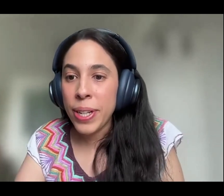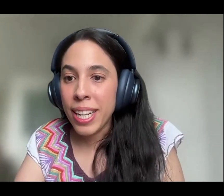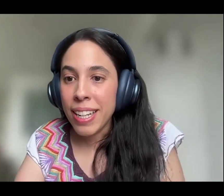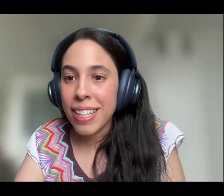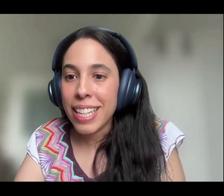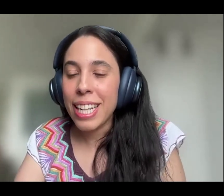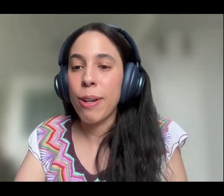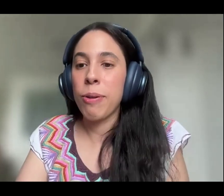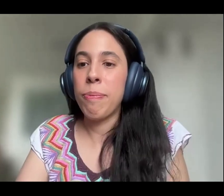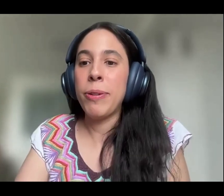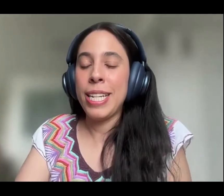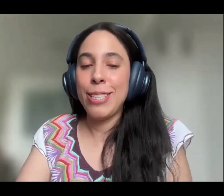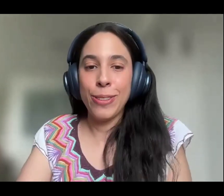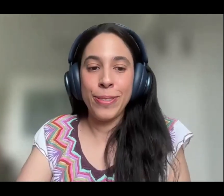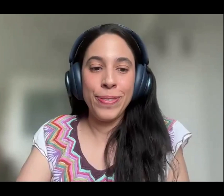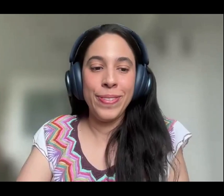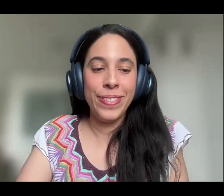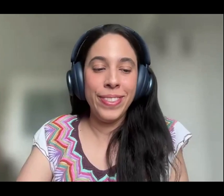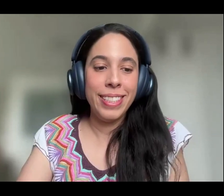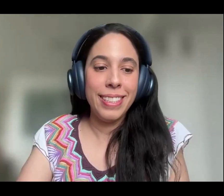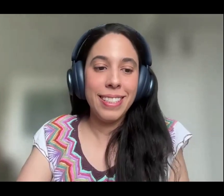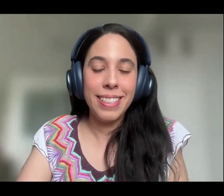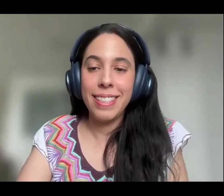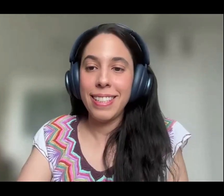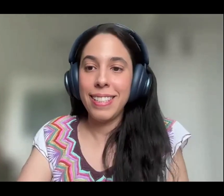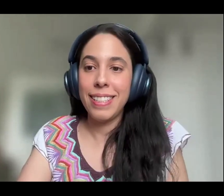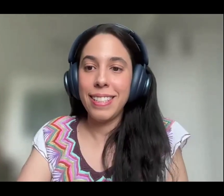Bueno, Carol y luego Mauricio.